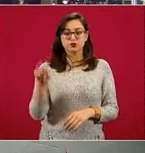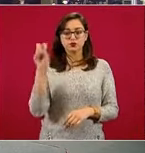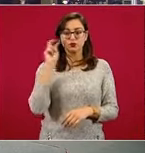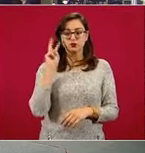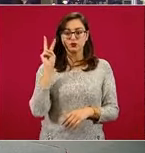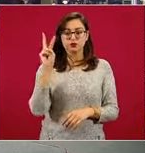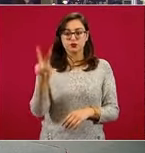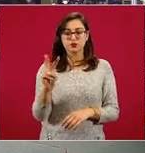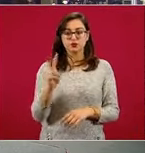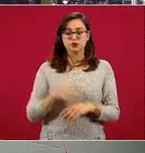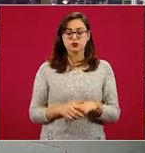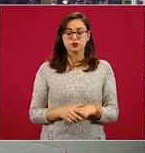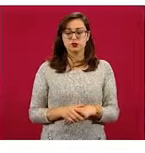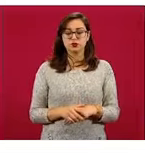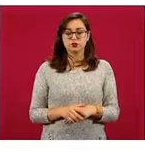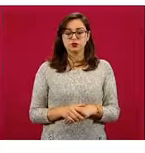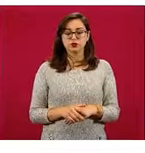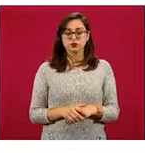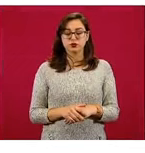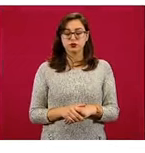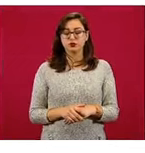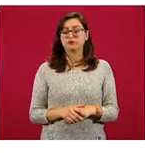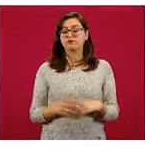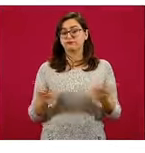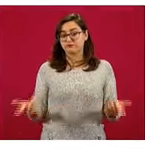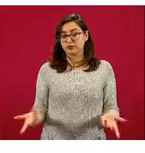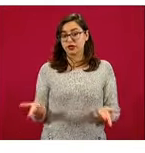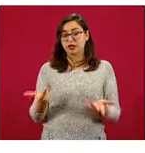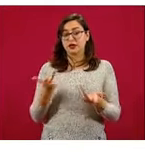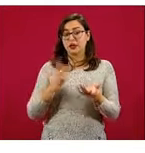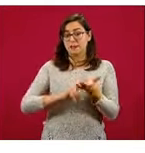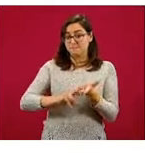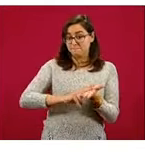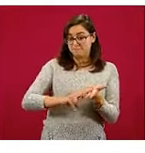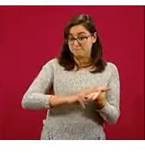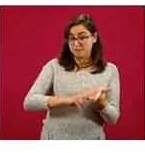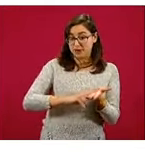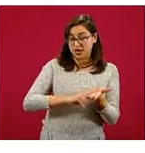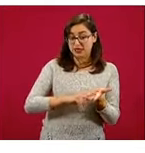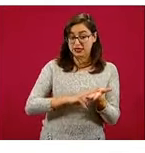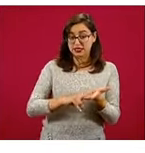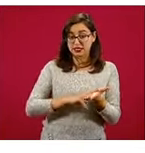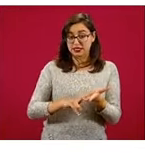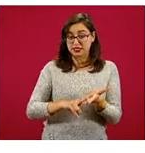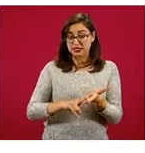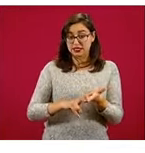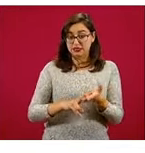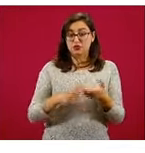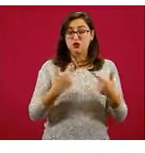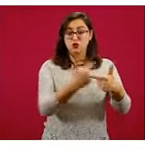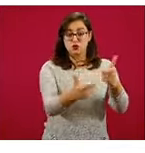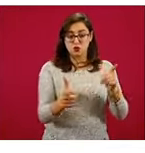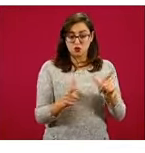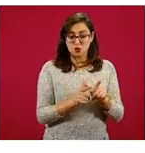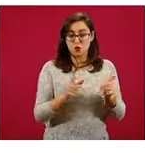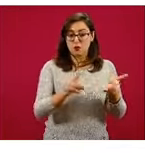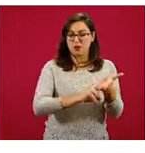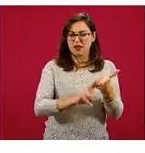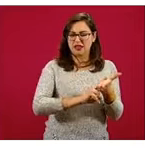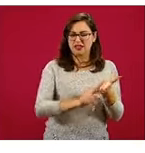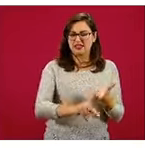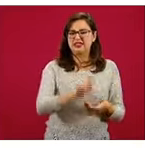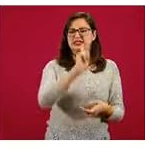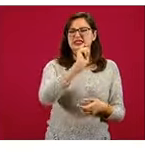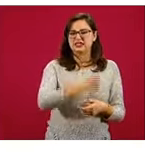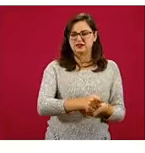más numeroso, es precisamente el que pertenece a las barras de color verde, que vienen a ser aquel grupo de personas que ya